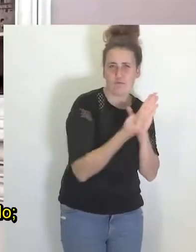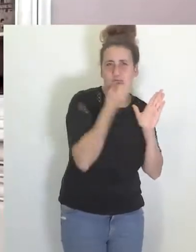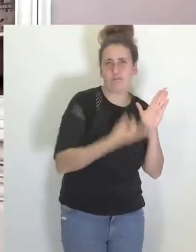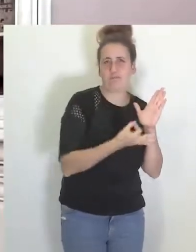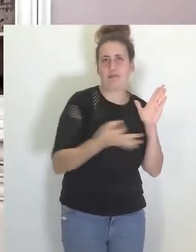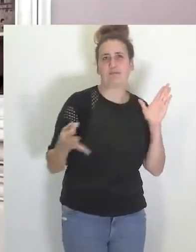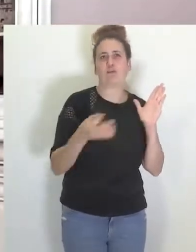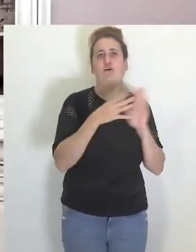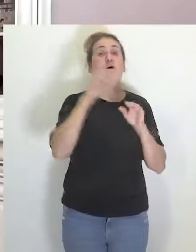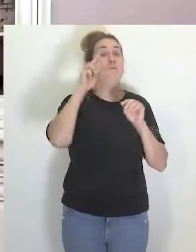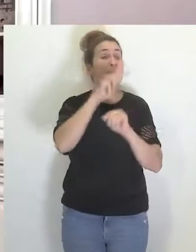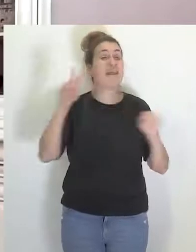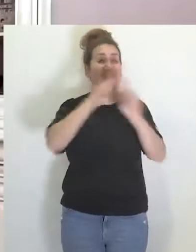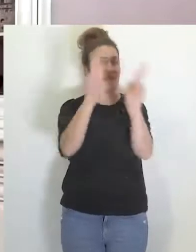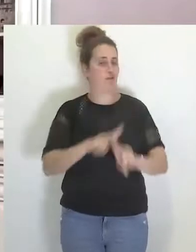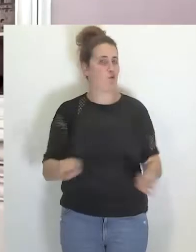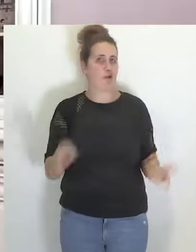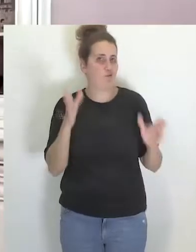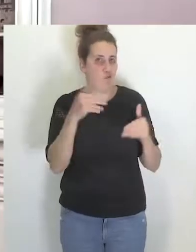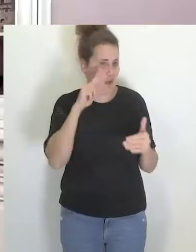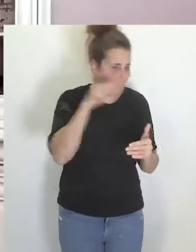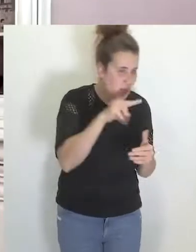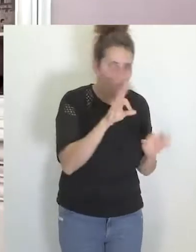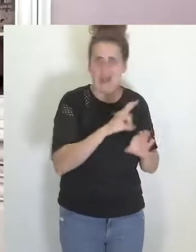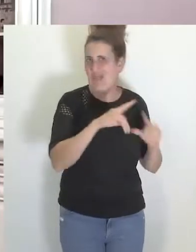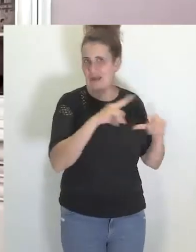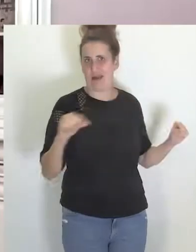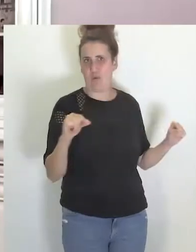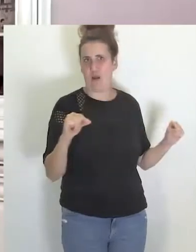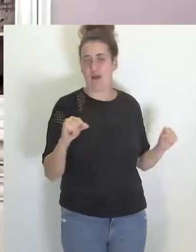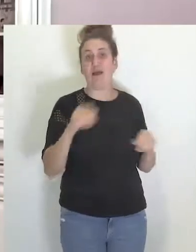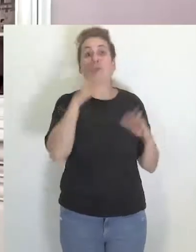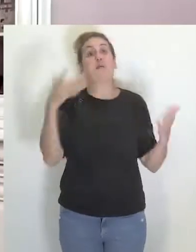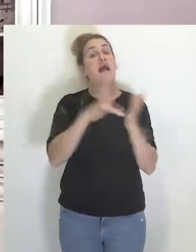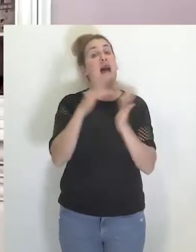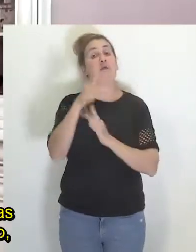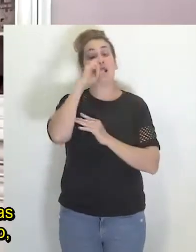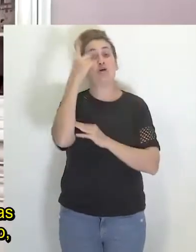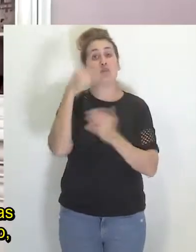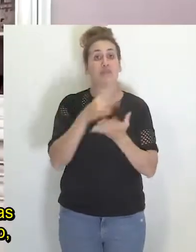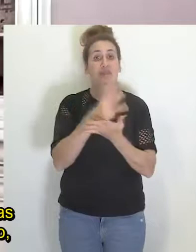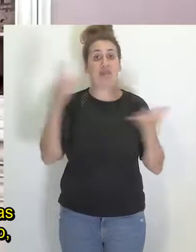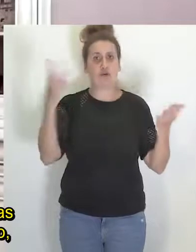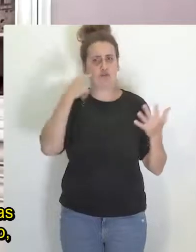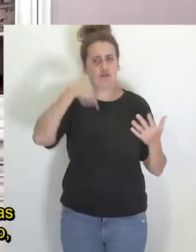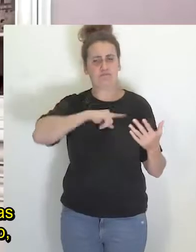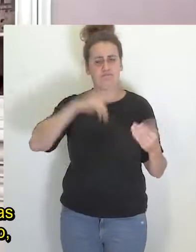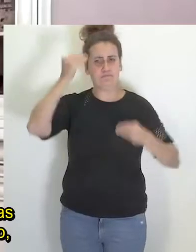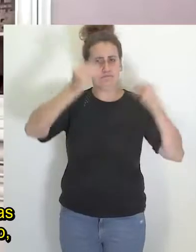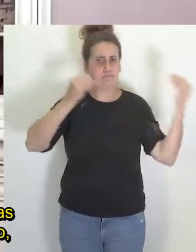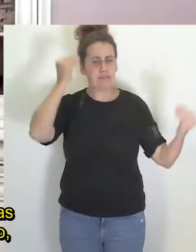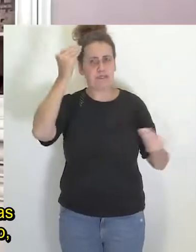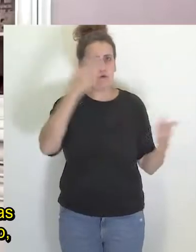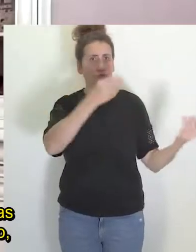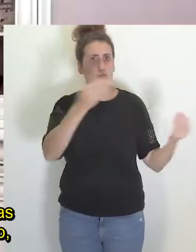pesar de ello, la mirada internacional no está puesta ahí. Y viene el abril de 2018 y lo que pensábamos muchas que